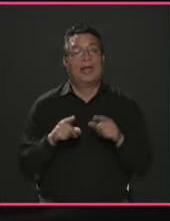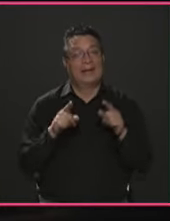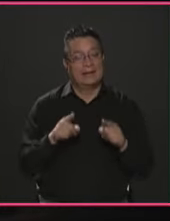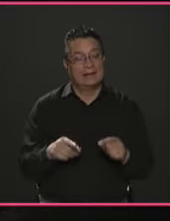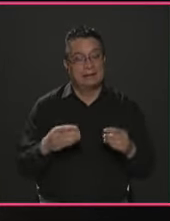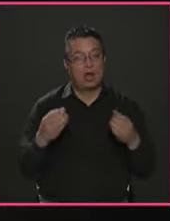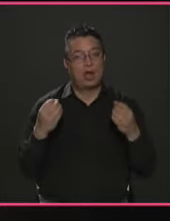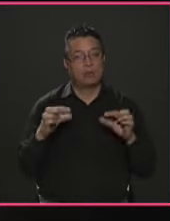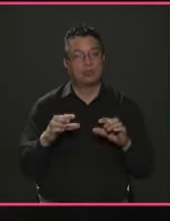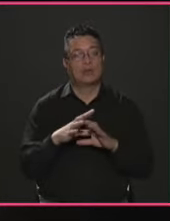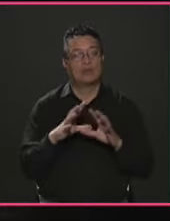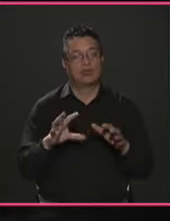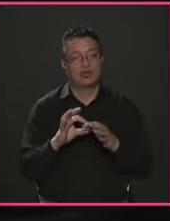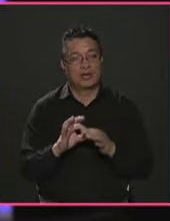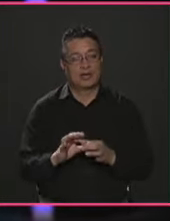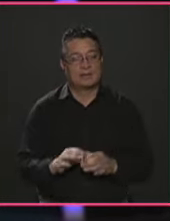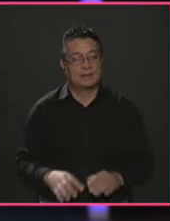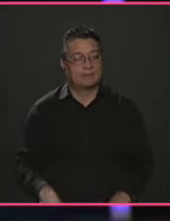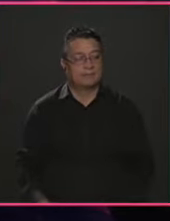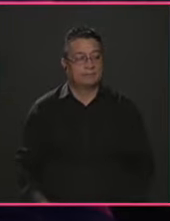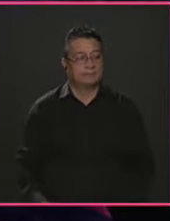oportunidad Muchas